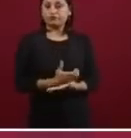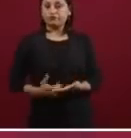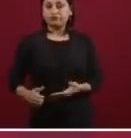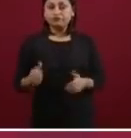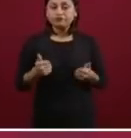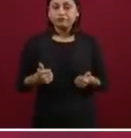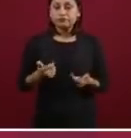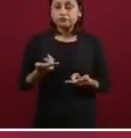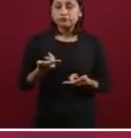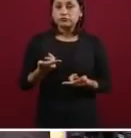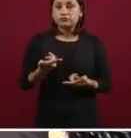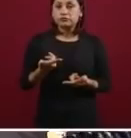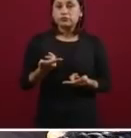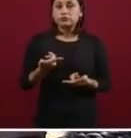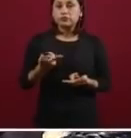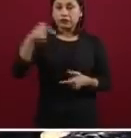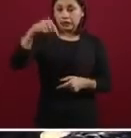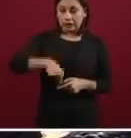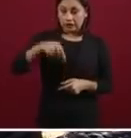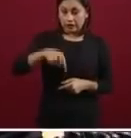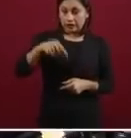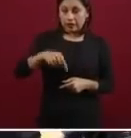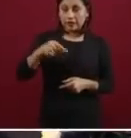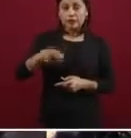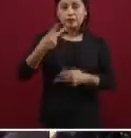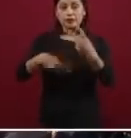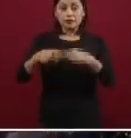con utilidades excesivas